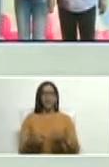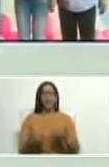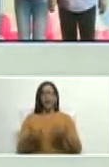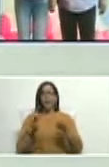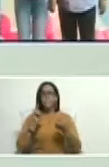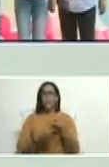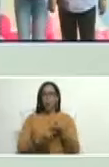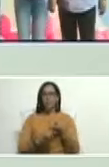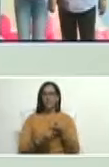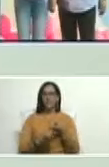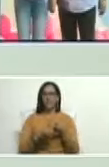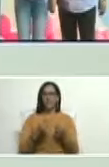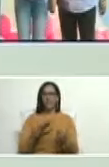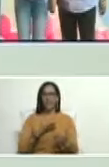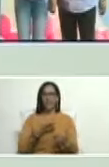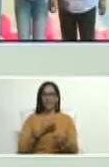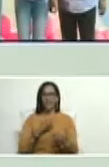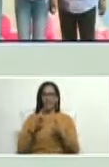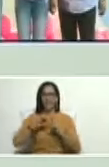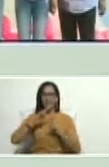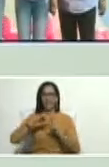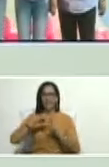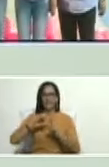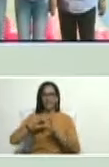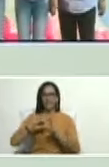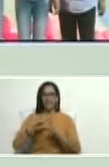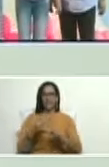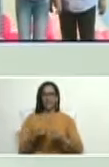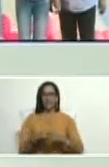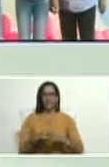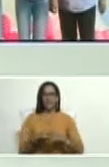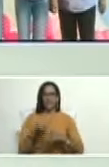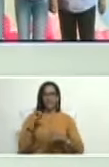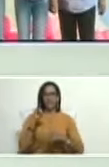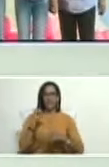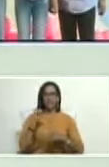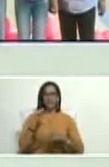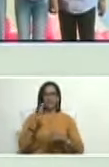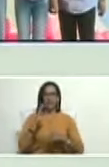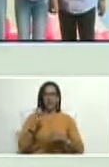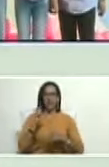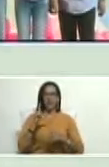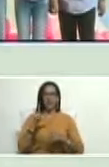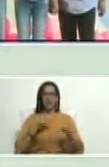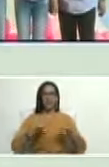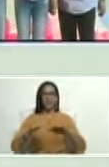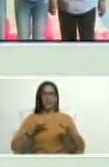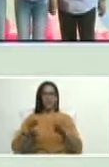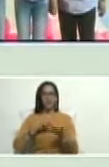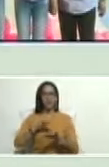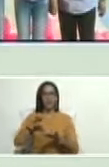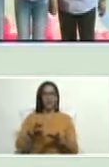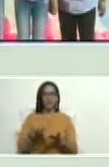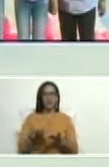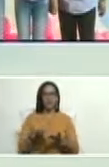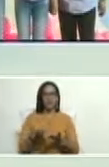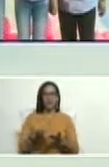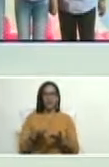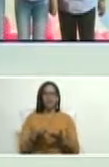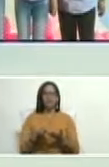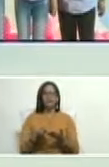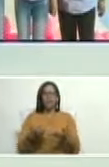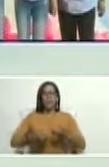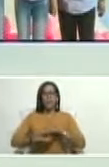del Táchira, y Isabel Riera, directora nacional de